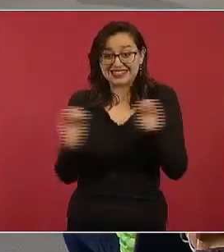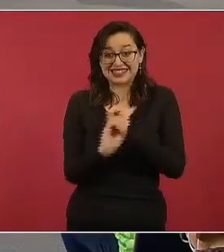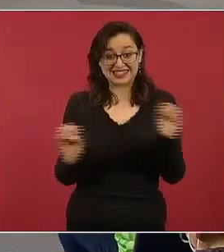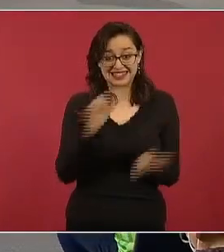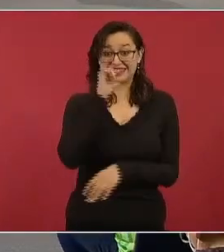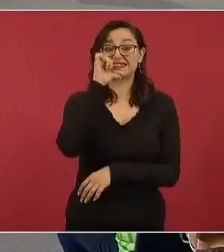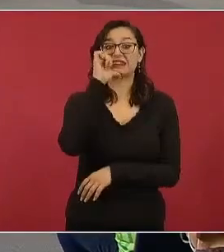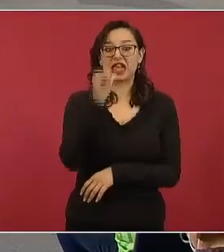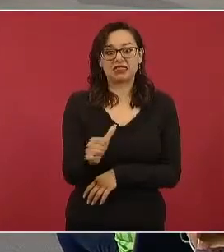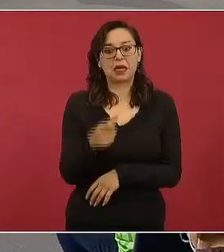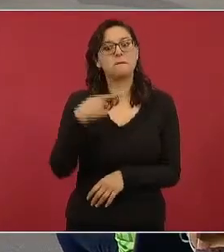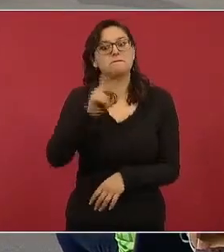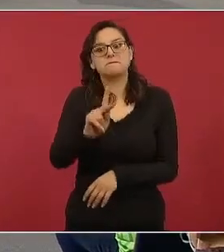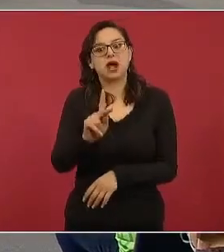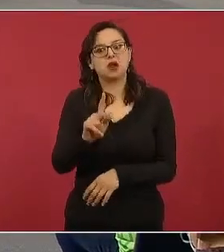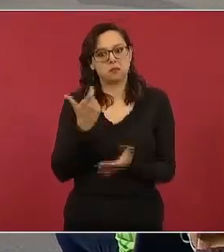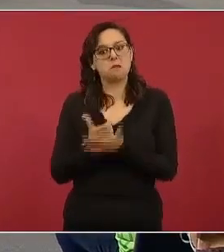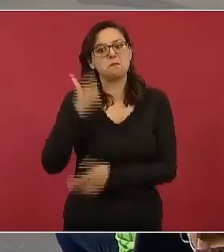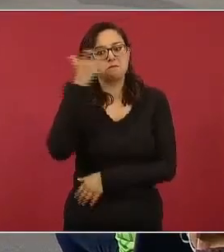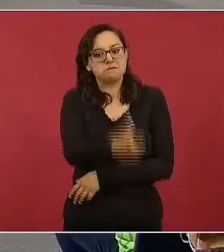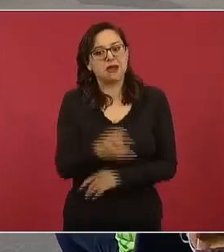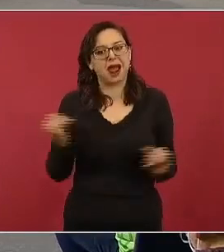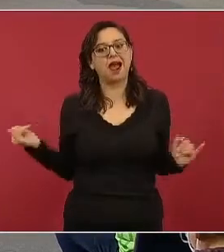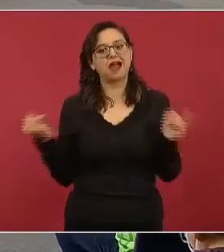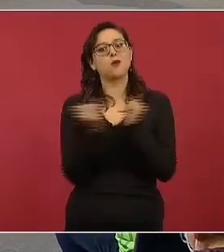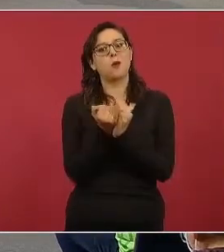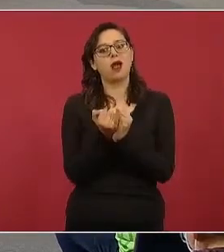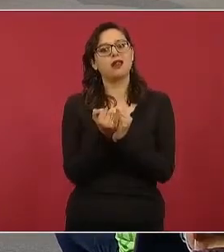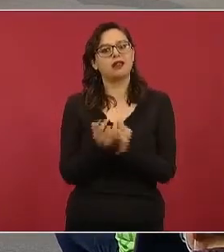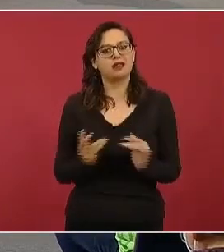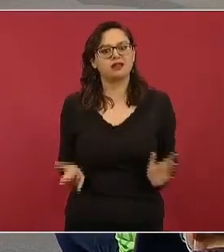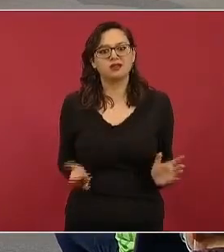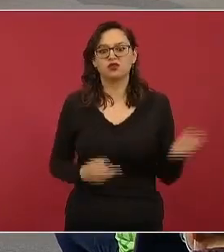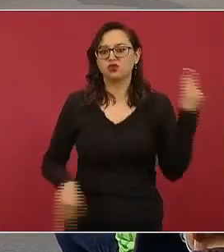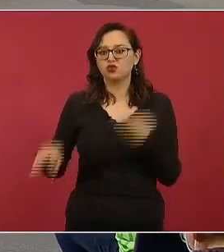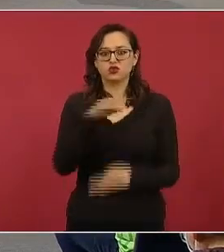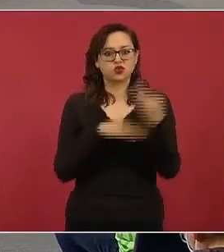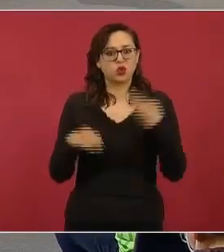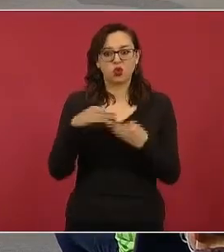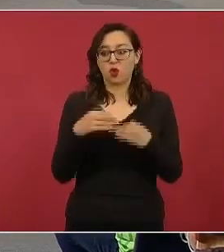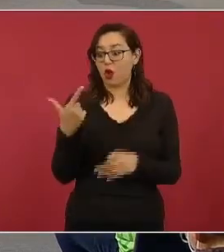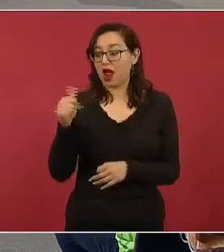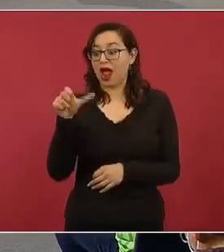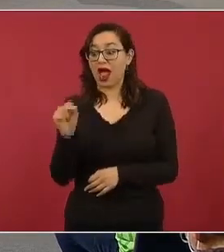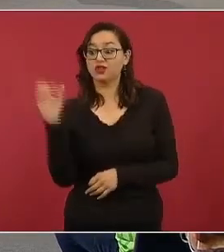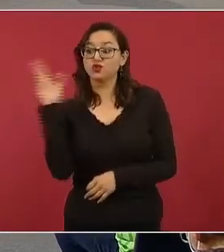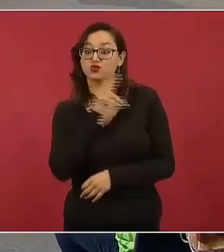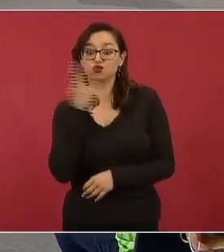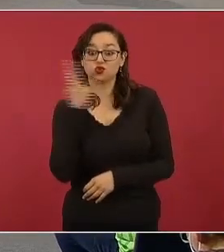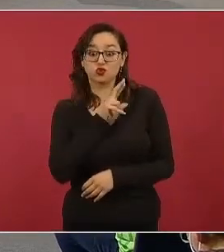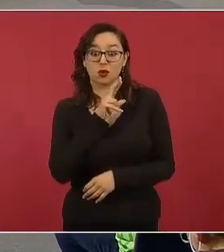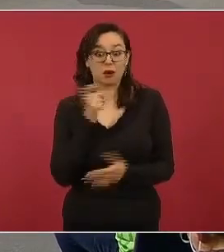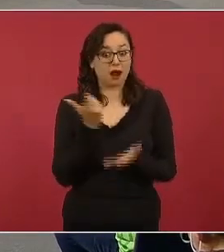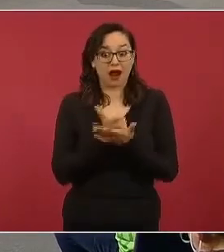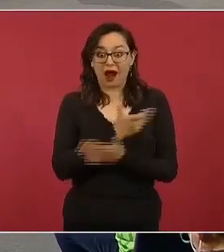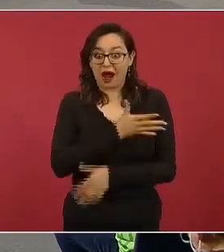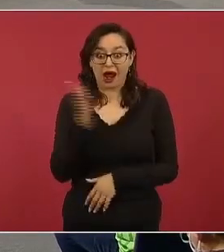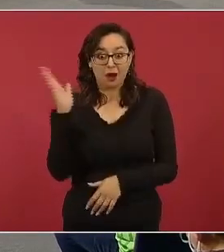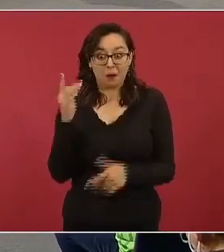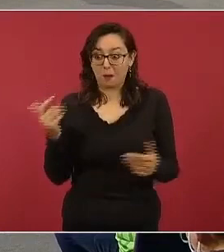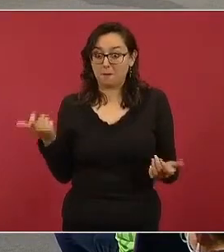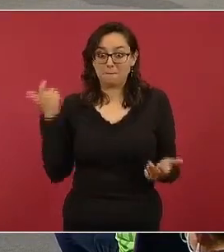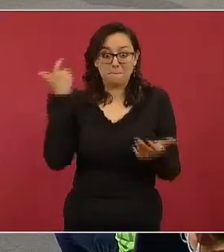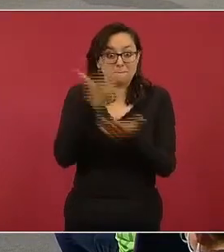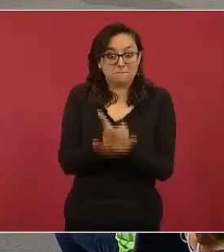nada. Pero pagamos todo como si lo hubiera, y todo a precio de gas ruso. 500. De